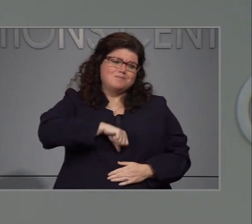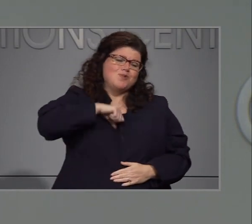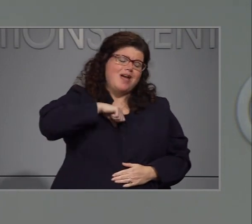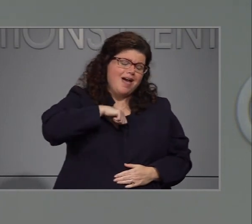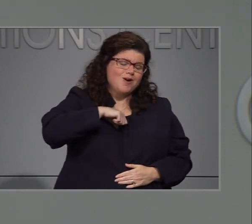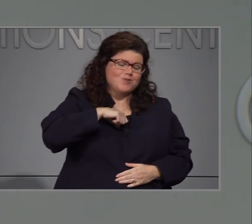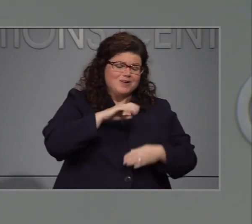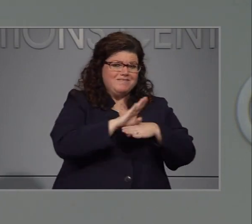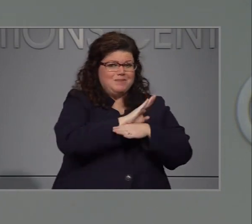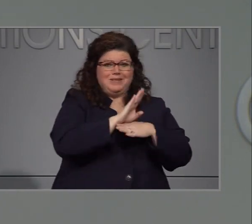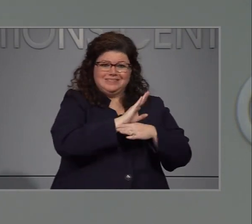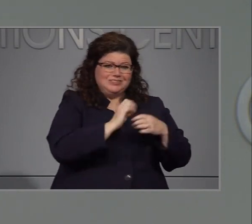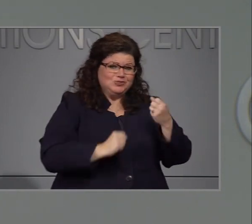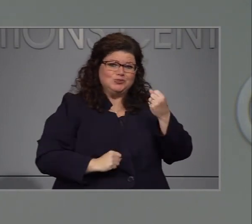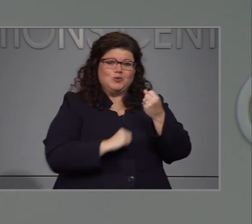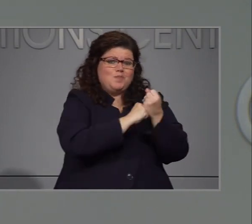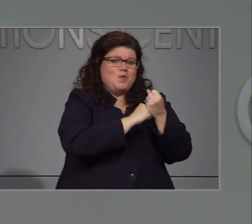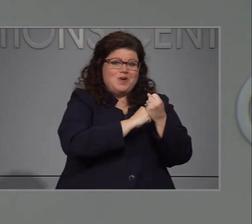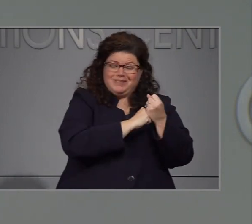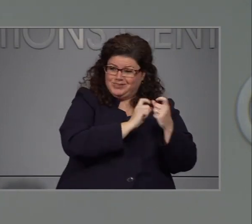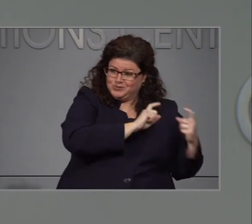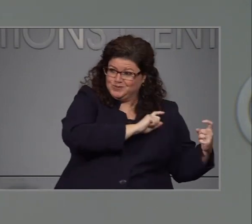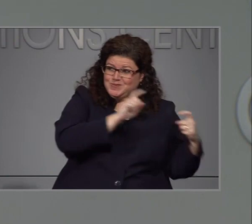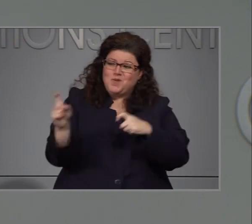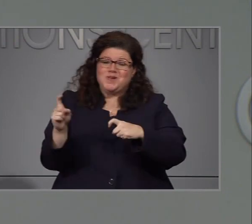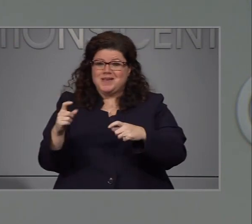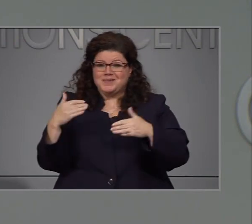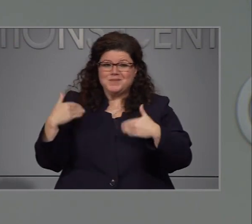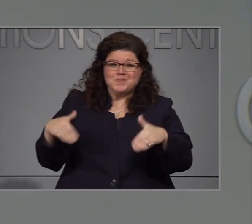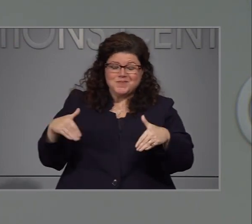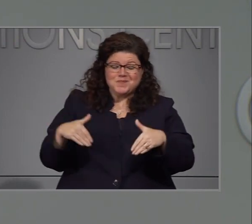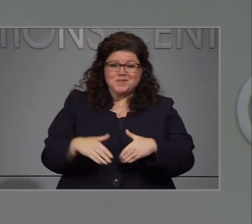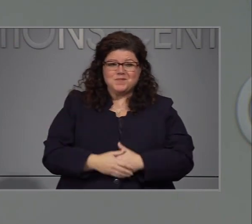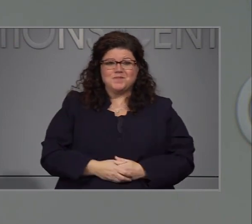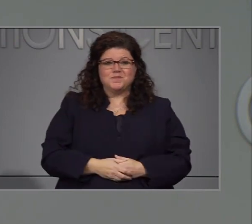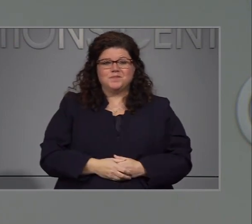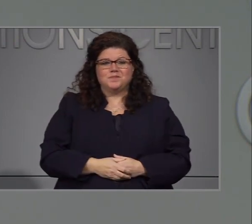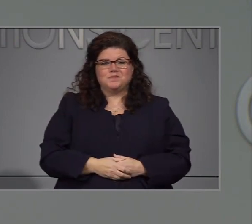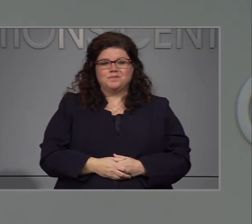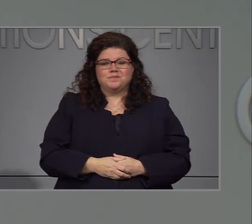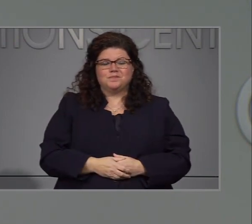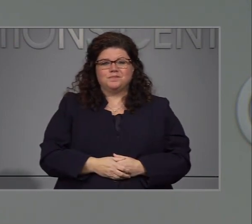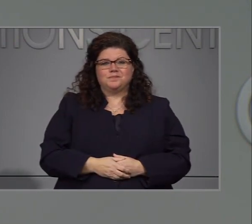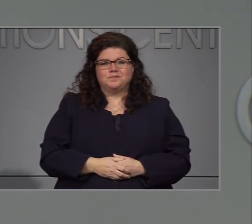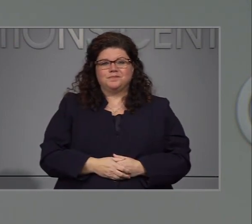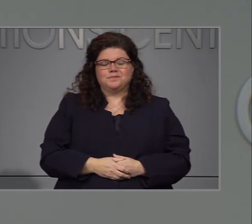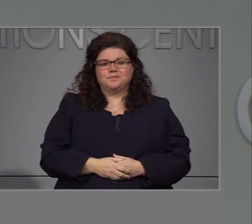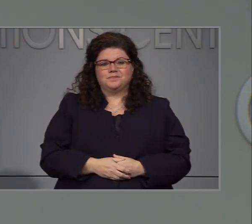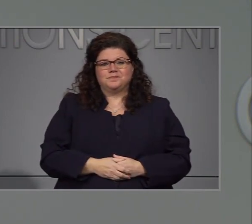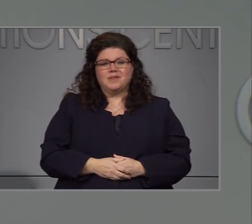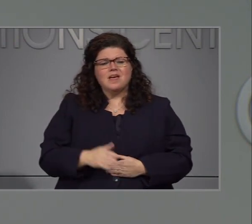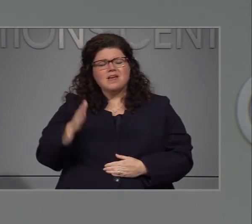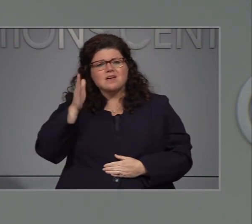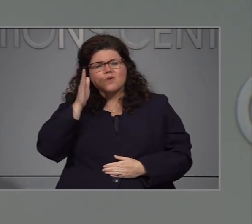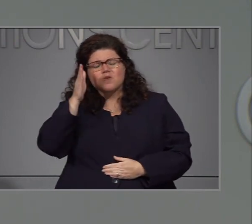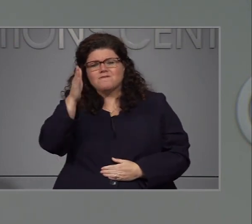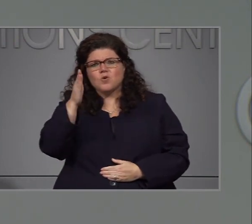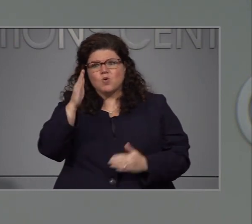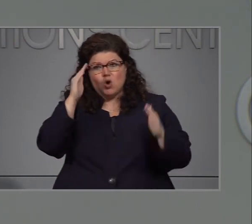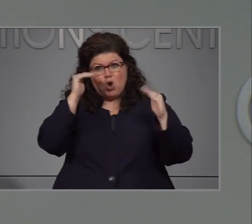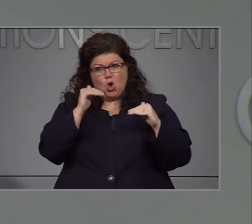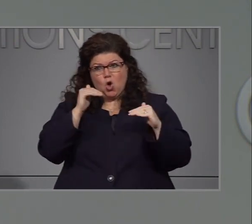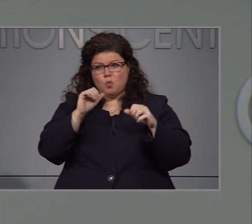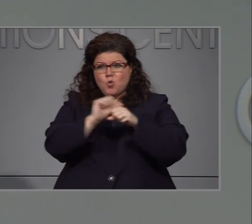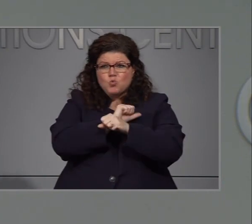yo estar más orgulloso del compromiso de mis colegas de negocio que han participado a esta gran escala. Mi esperanza